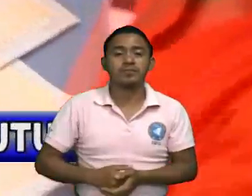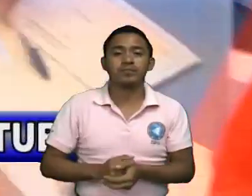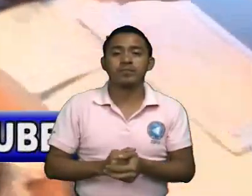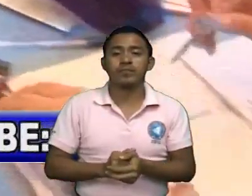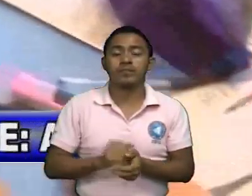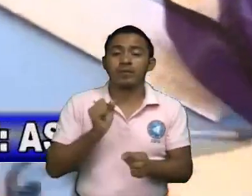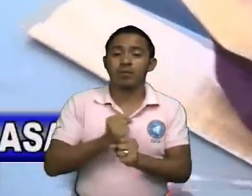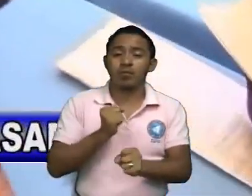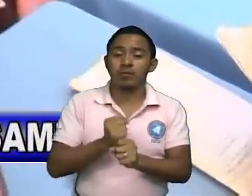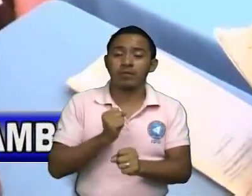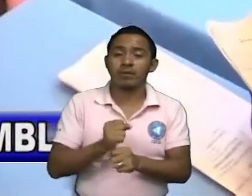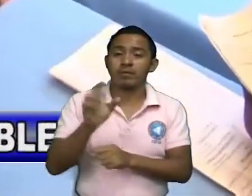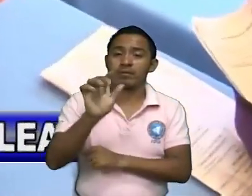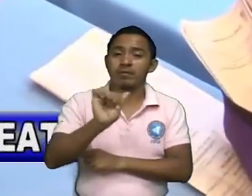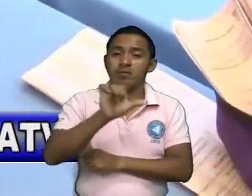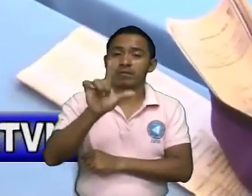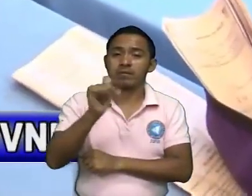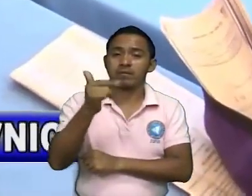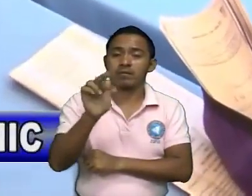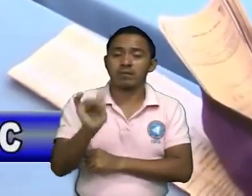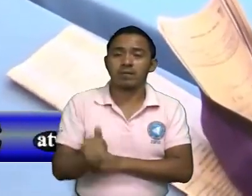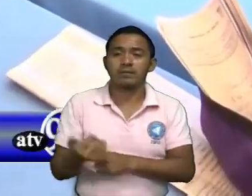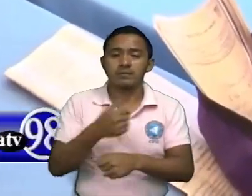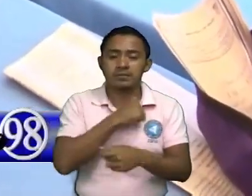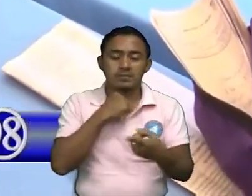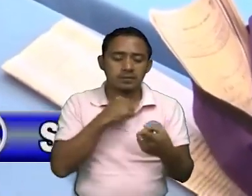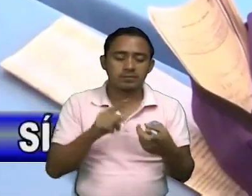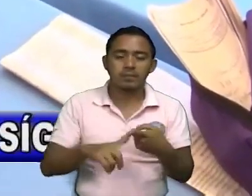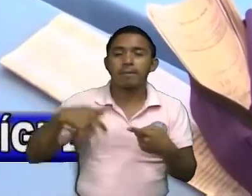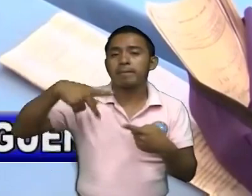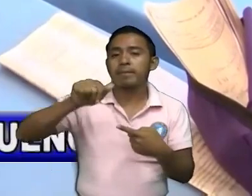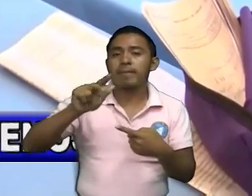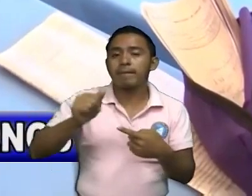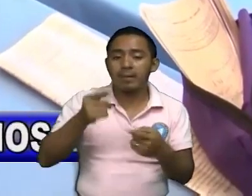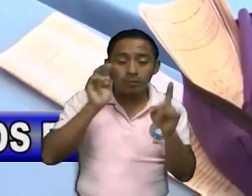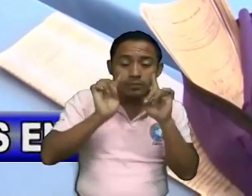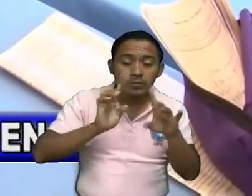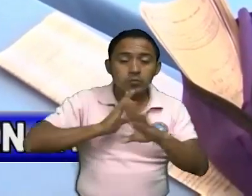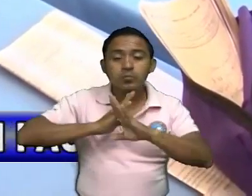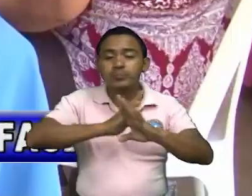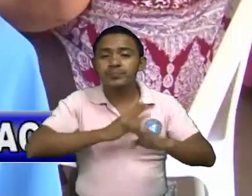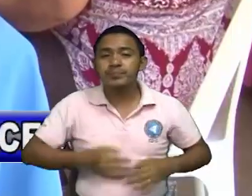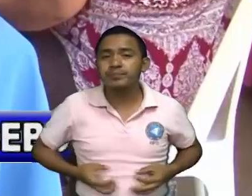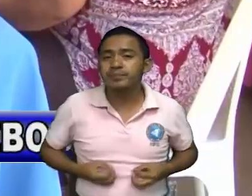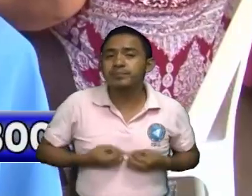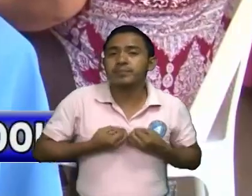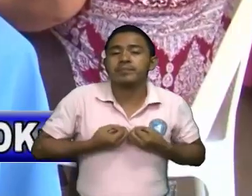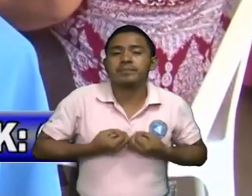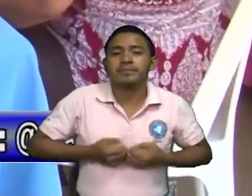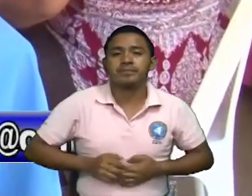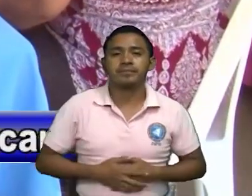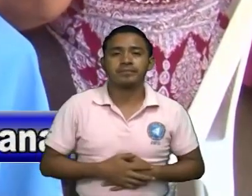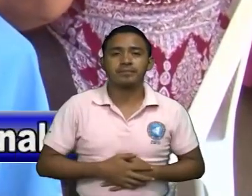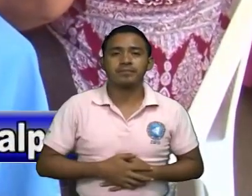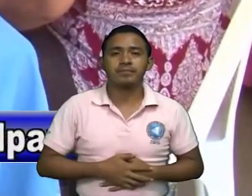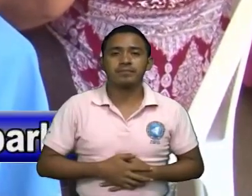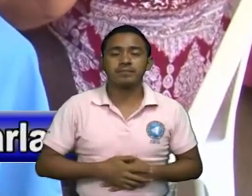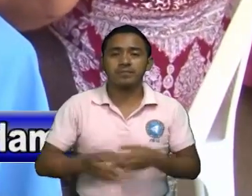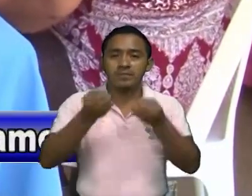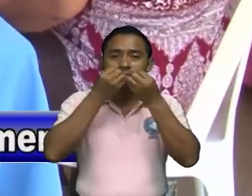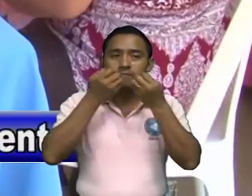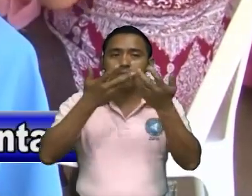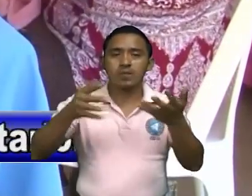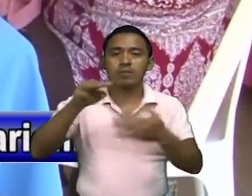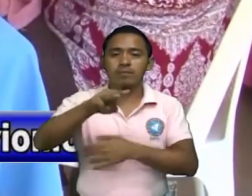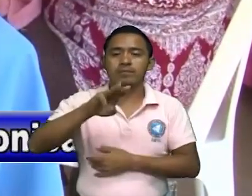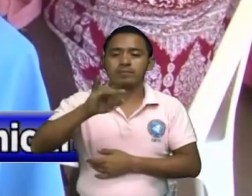de Altagracia realizaba exámenes del Papa Nicolao para la prevención del cáncer cervicouterino. Con cámaras de